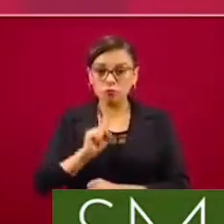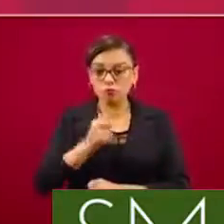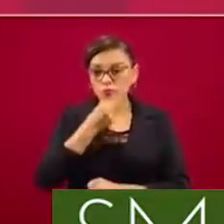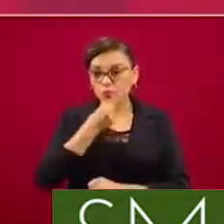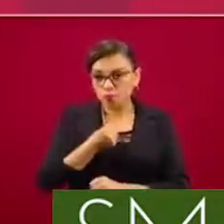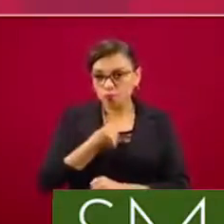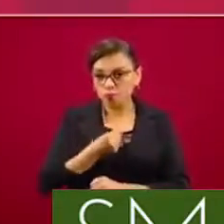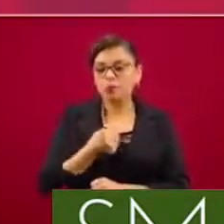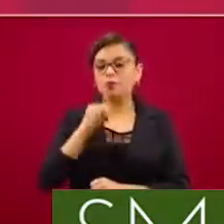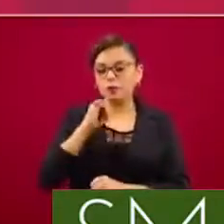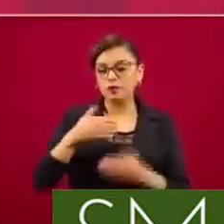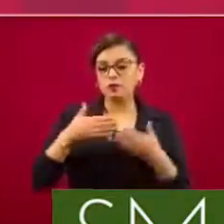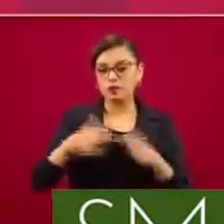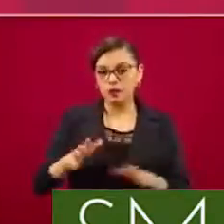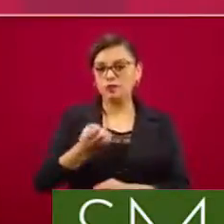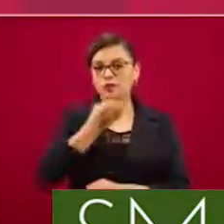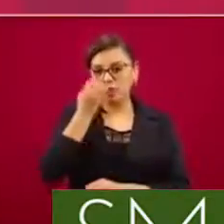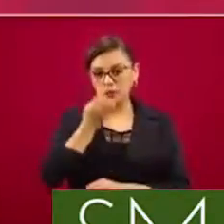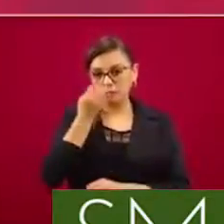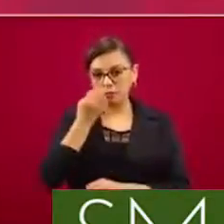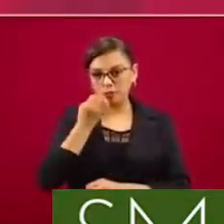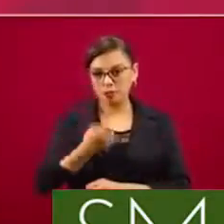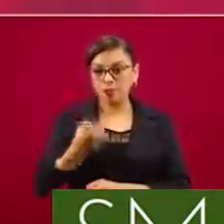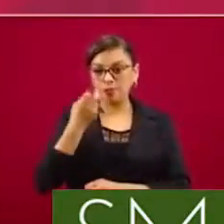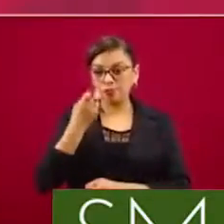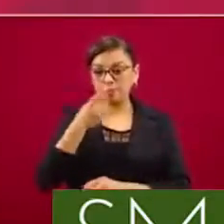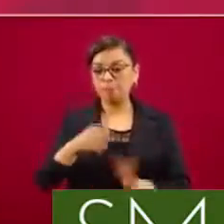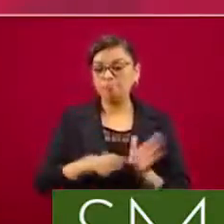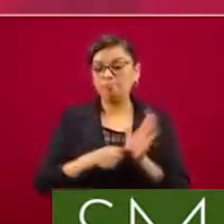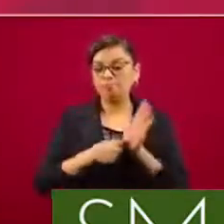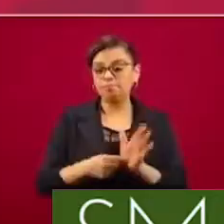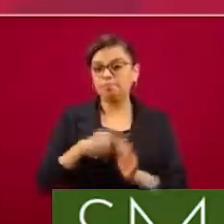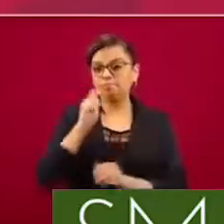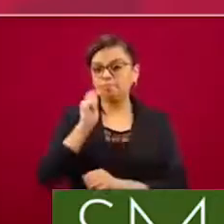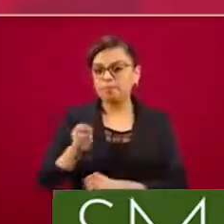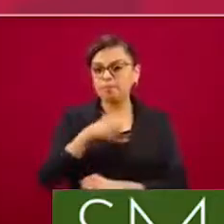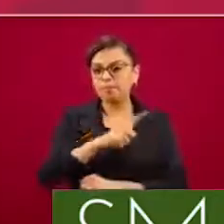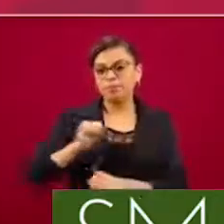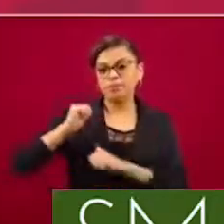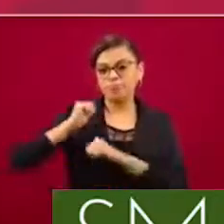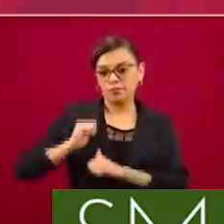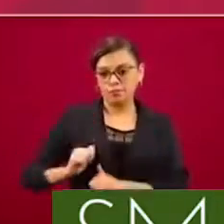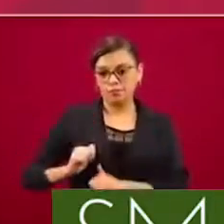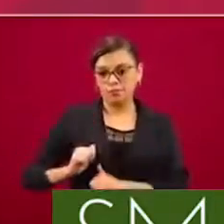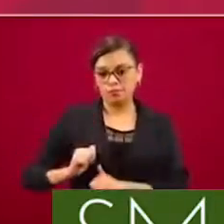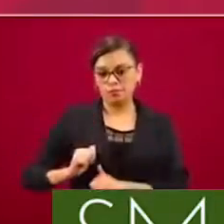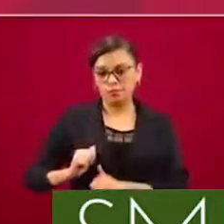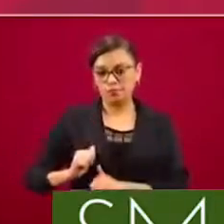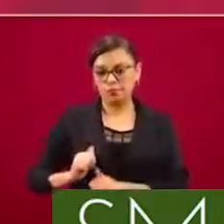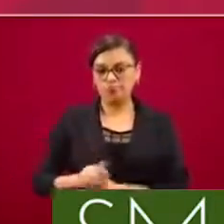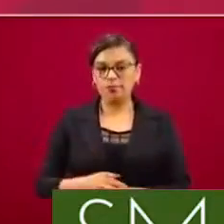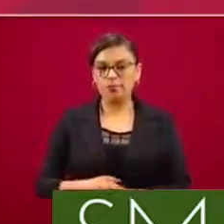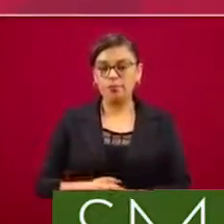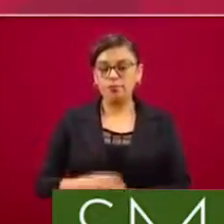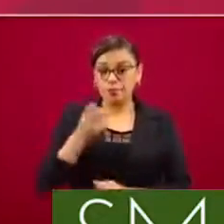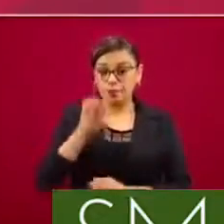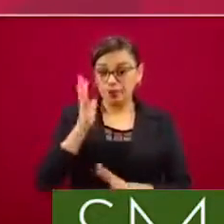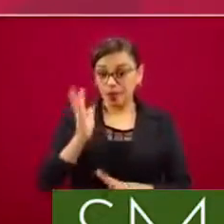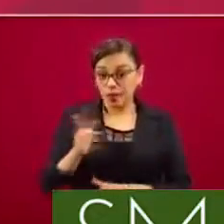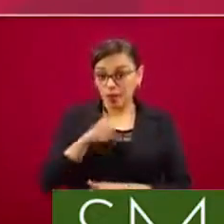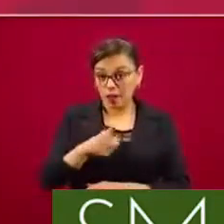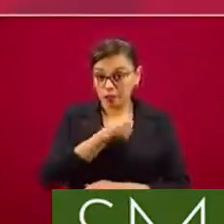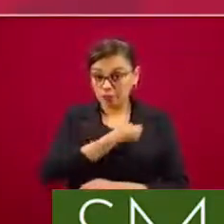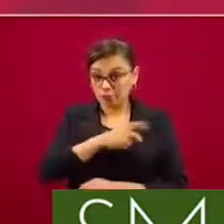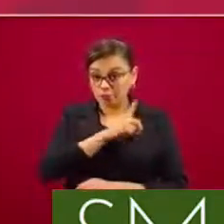no dejó nada en claro, la verdad, porque únicamente dijo que no van a exponer a los niños y que van a regresar a clases hasta que el semáforo